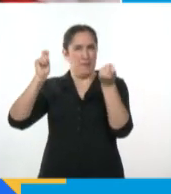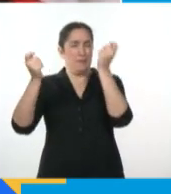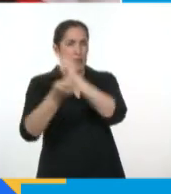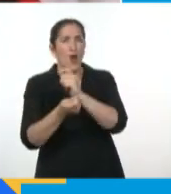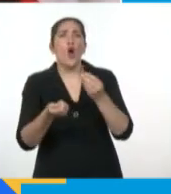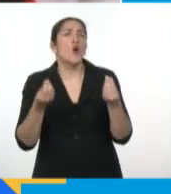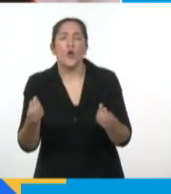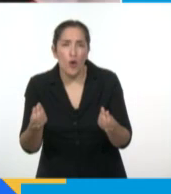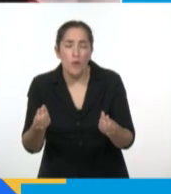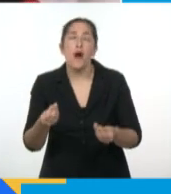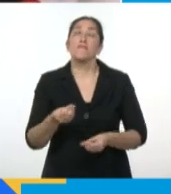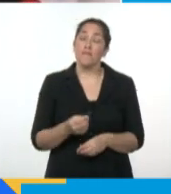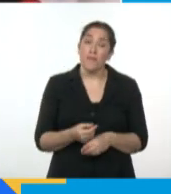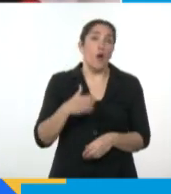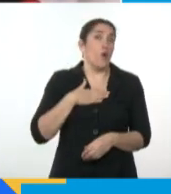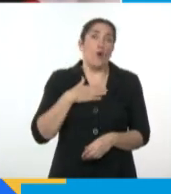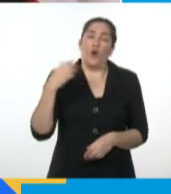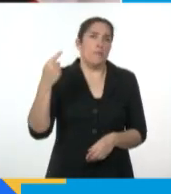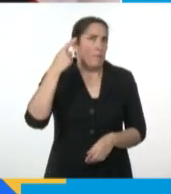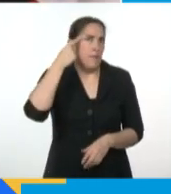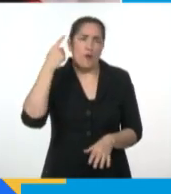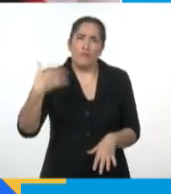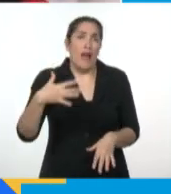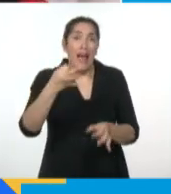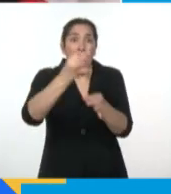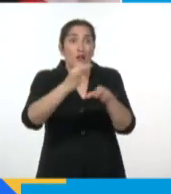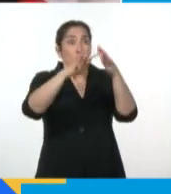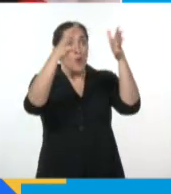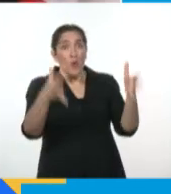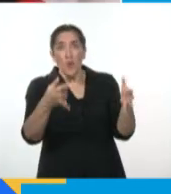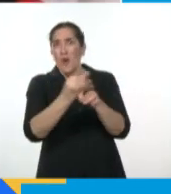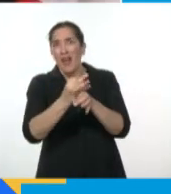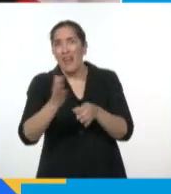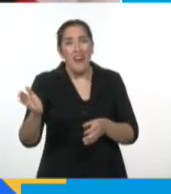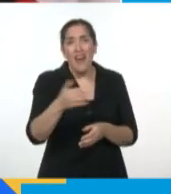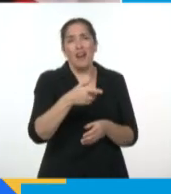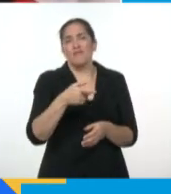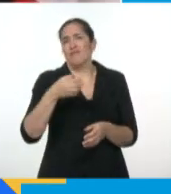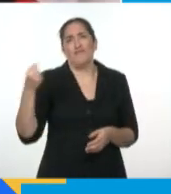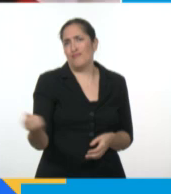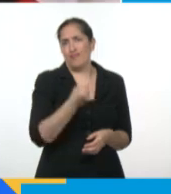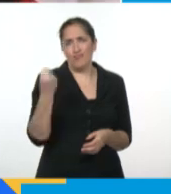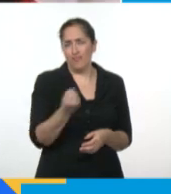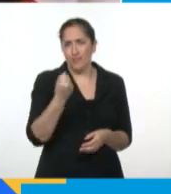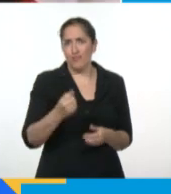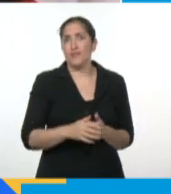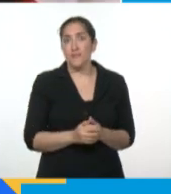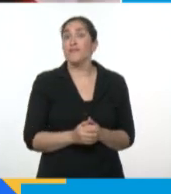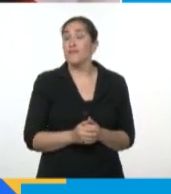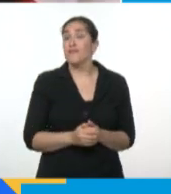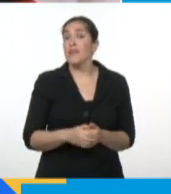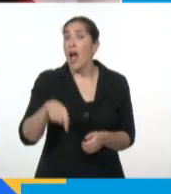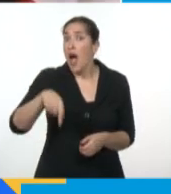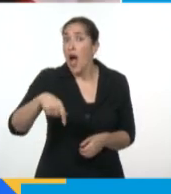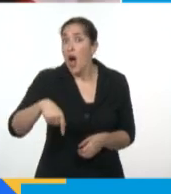Fundamental. Yo creo que la escuela es fundamental. tenemos obligaciones hoy